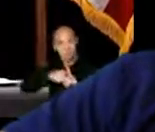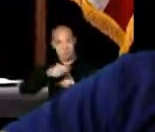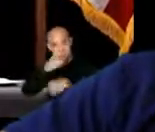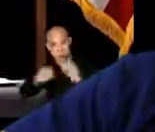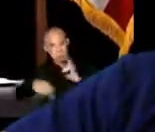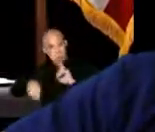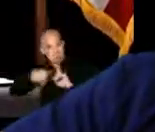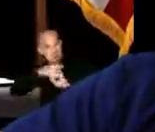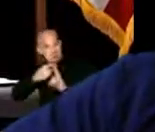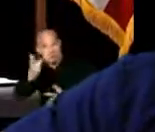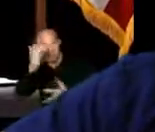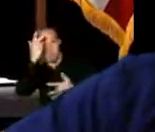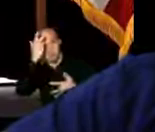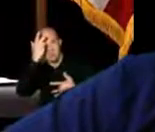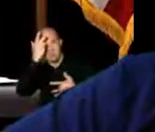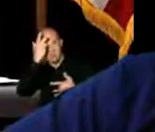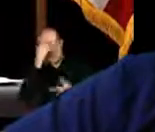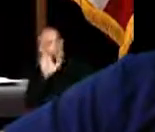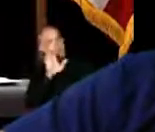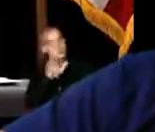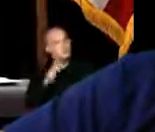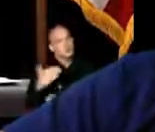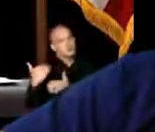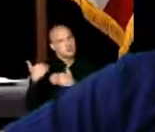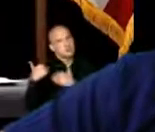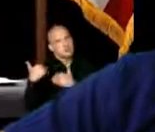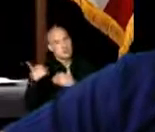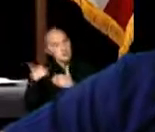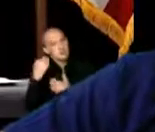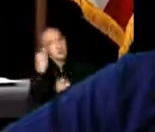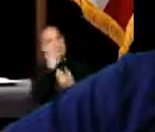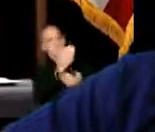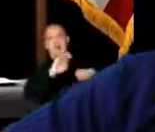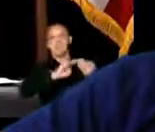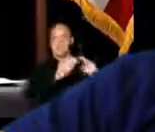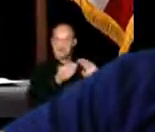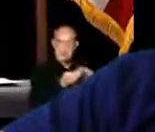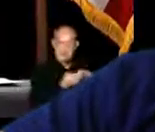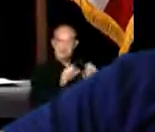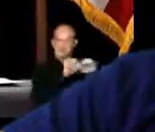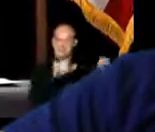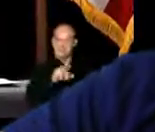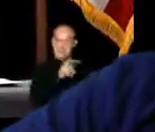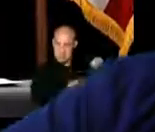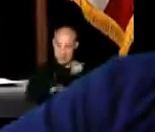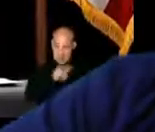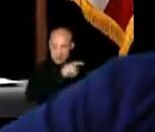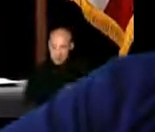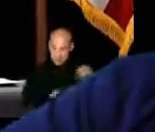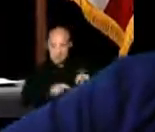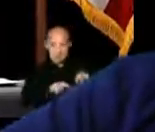otros negocios, que no los menciona allí, pero entiendo que están incluidos entre